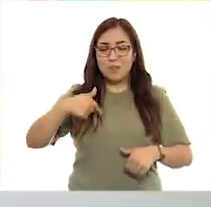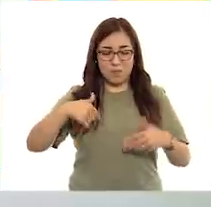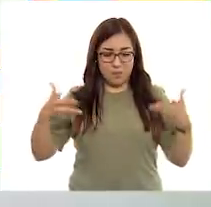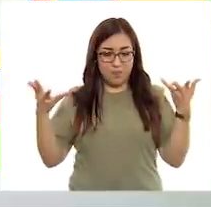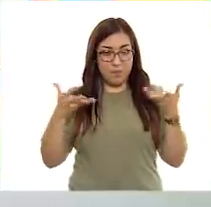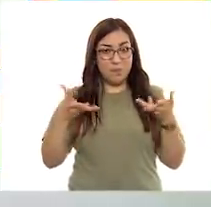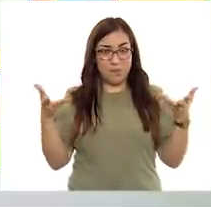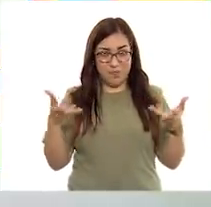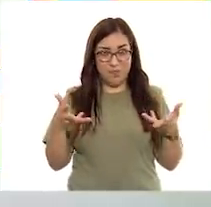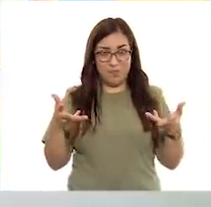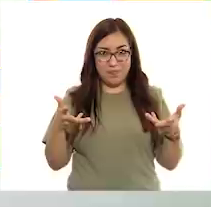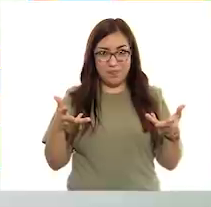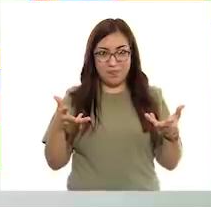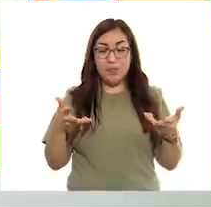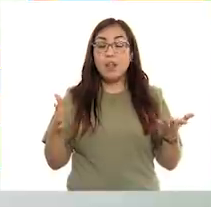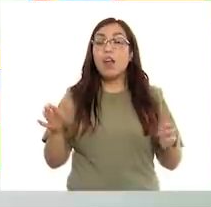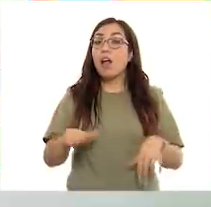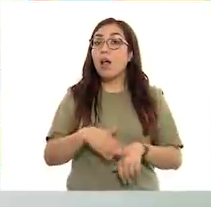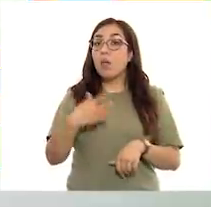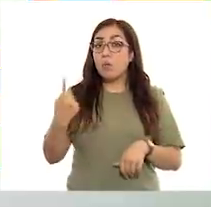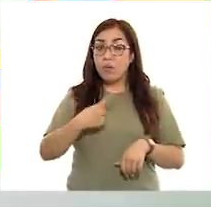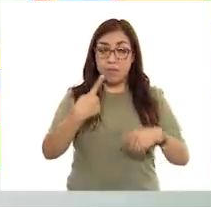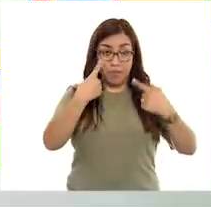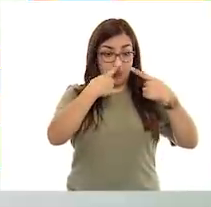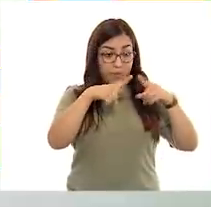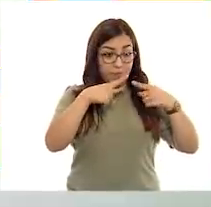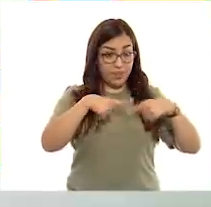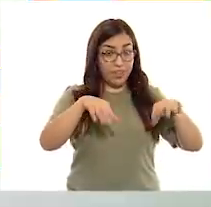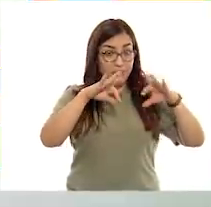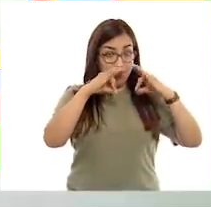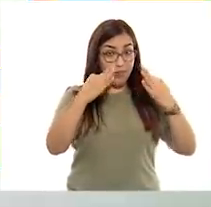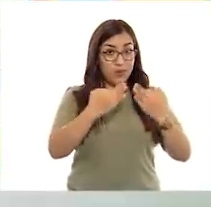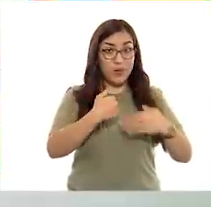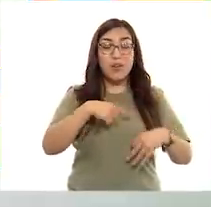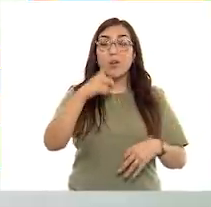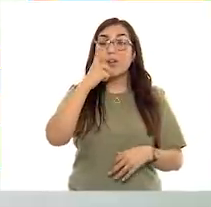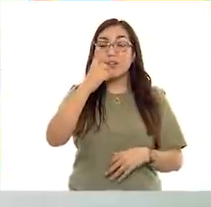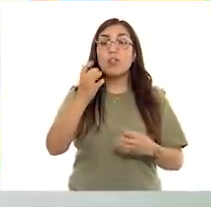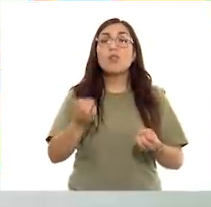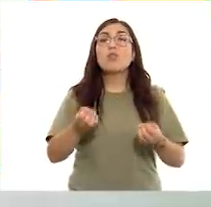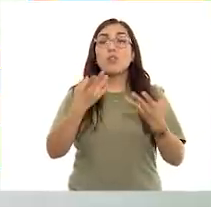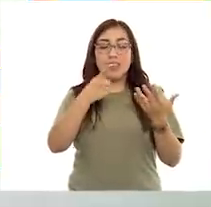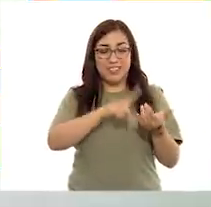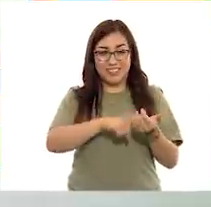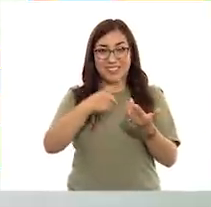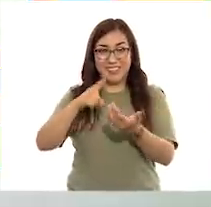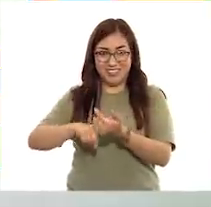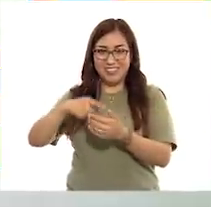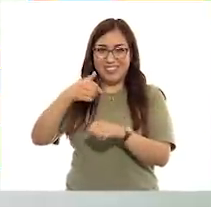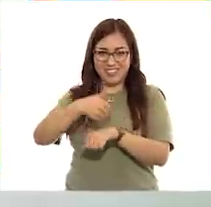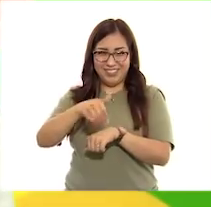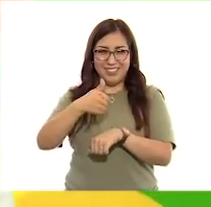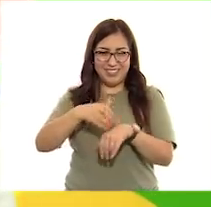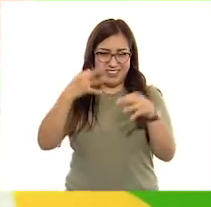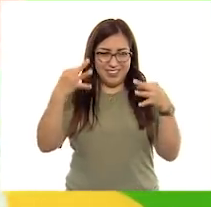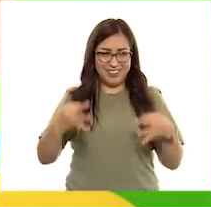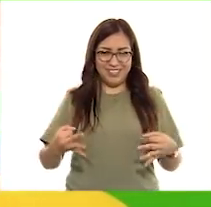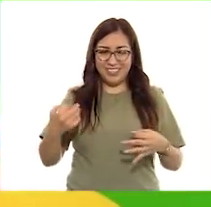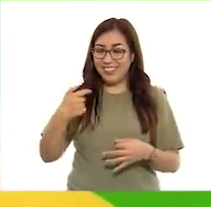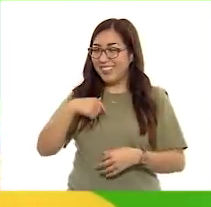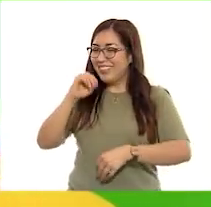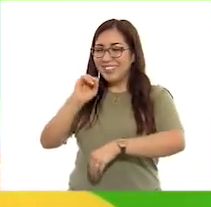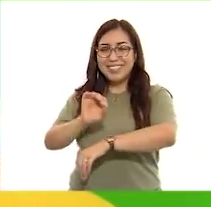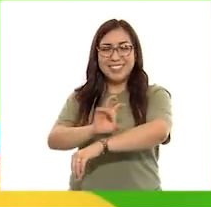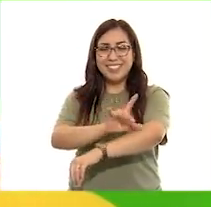voy a realizar, ya que de diferentes formas les voy a comunicar las cantidades. ¡Ay! ¡Ya me